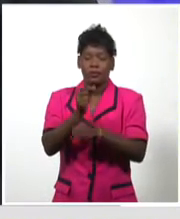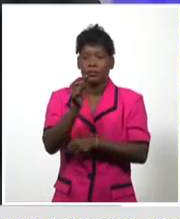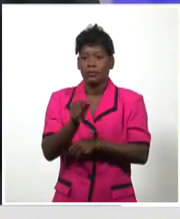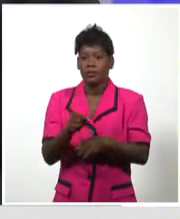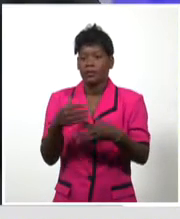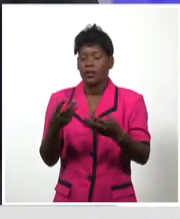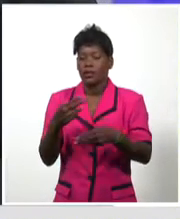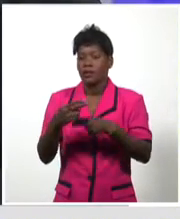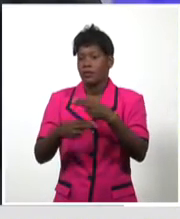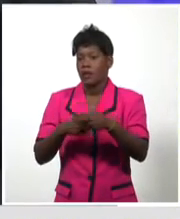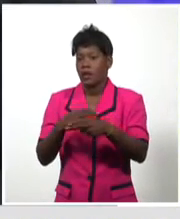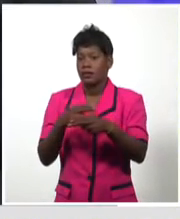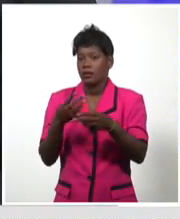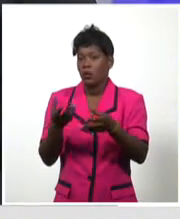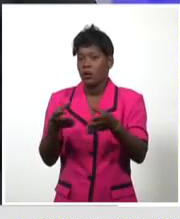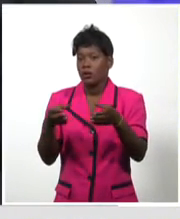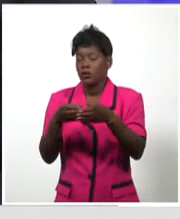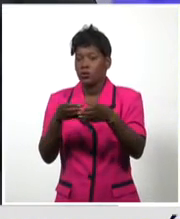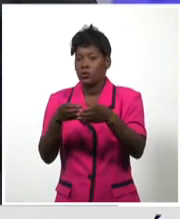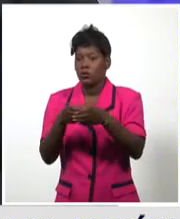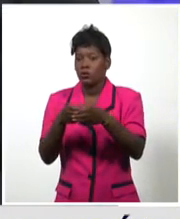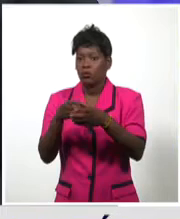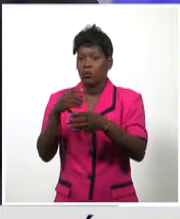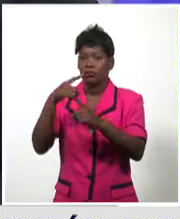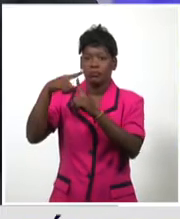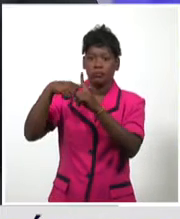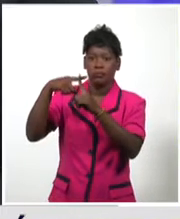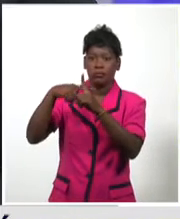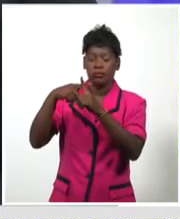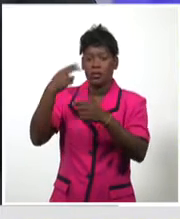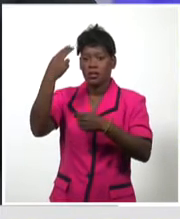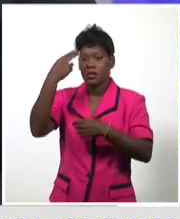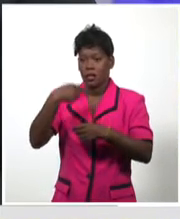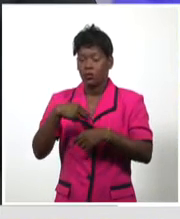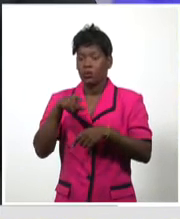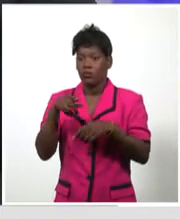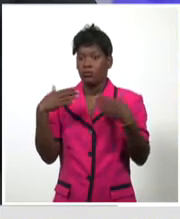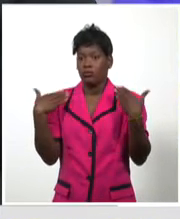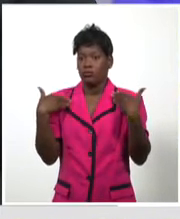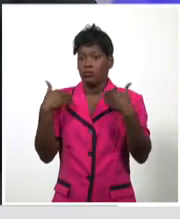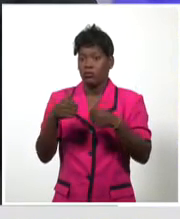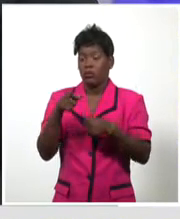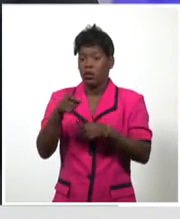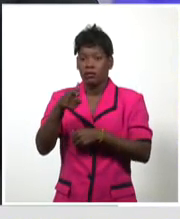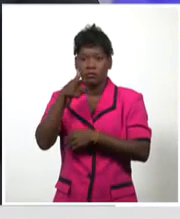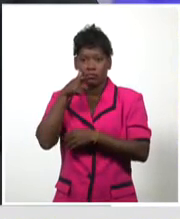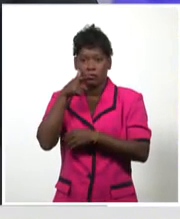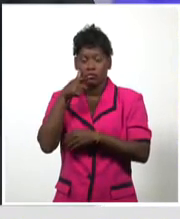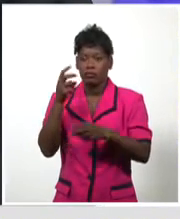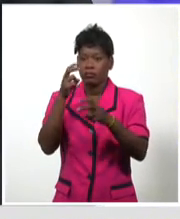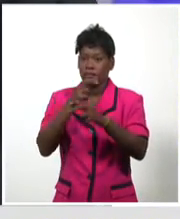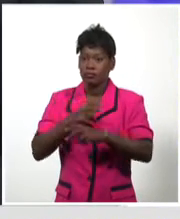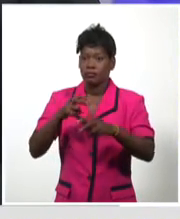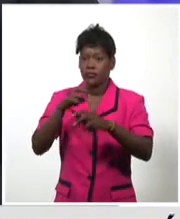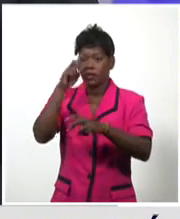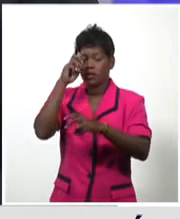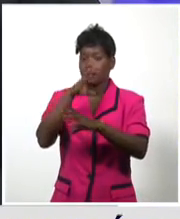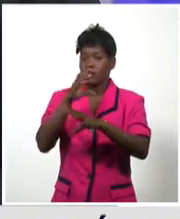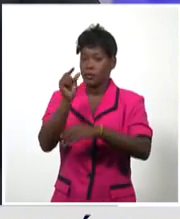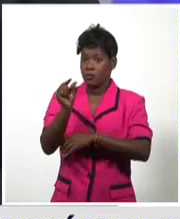Salud, que dirige el doctor Pablo Ortiz Bultó, un investigador del Centro del Clima del Instituto de Meteorología, pero que ha tenido una relación